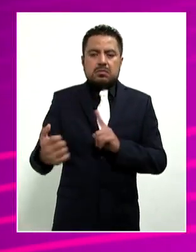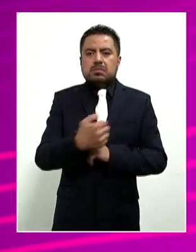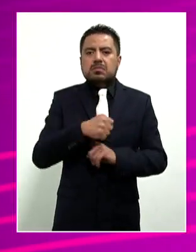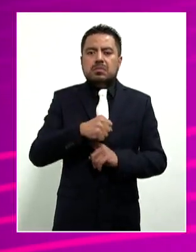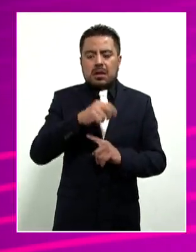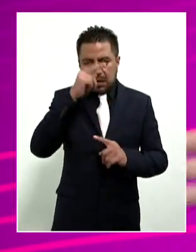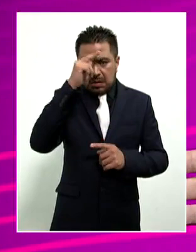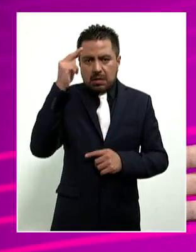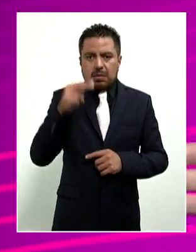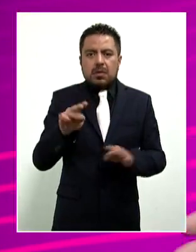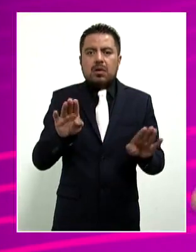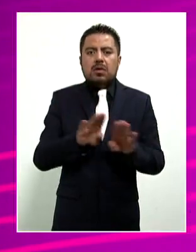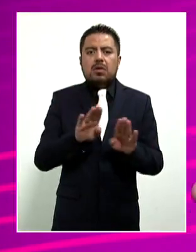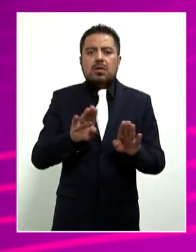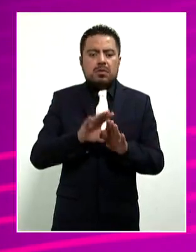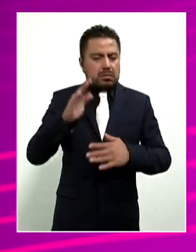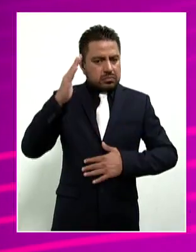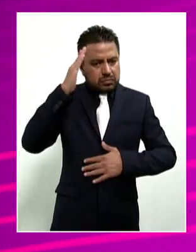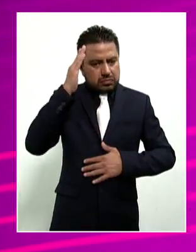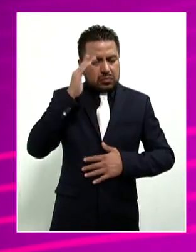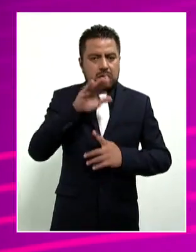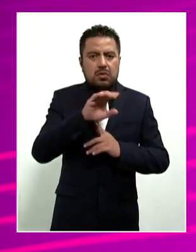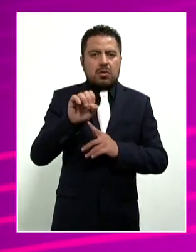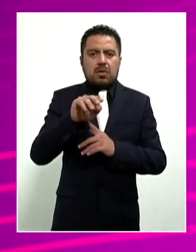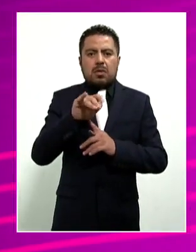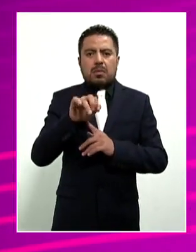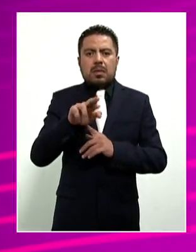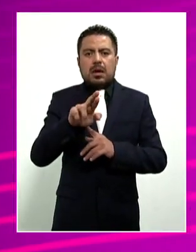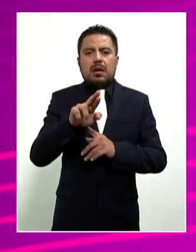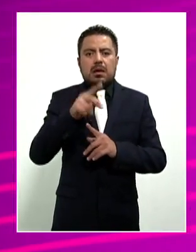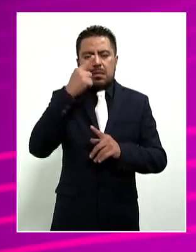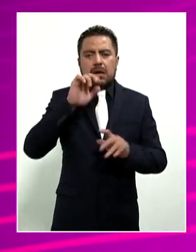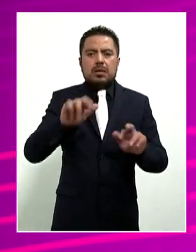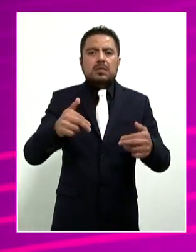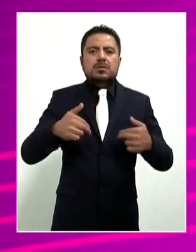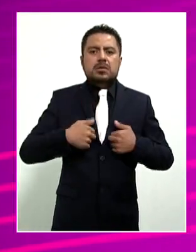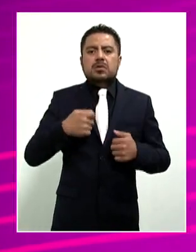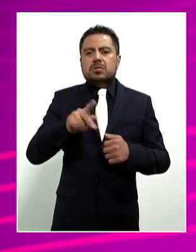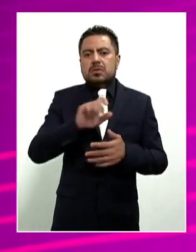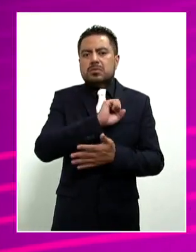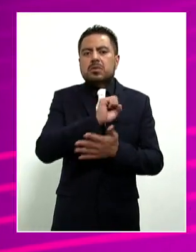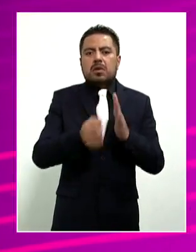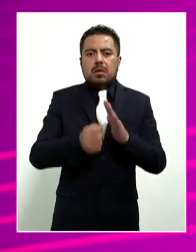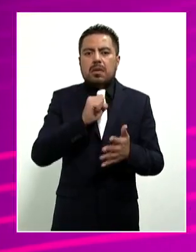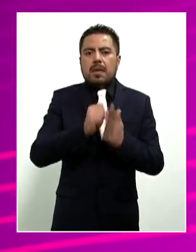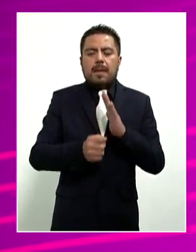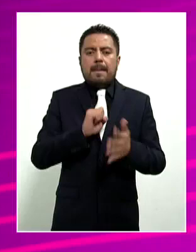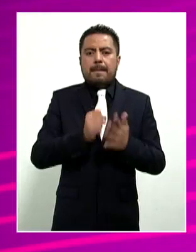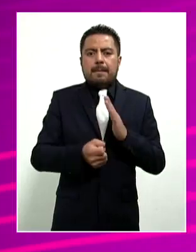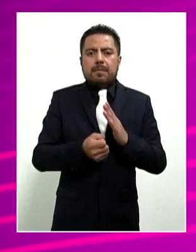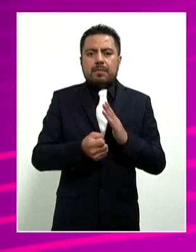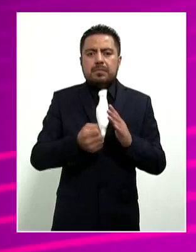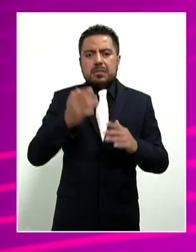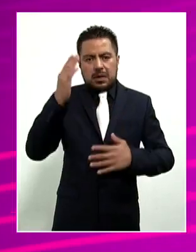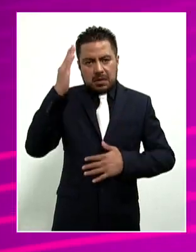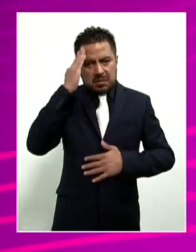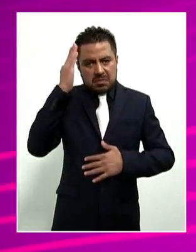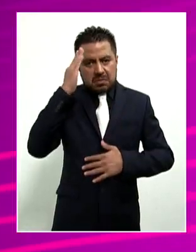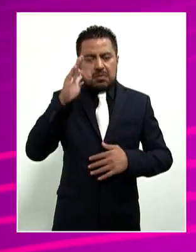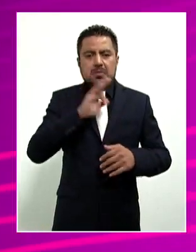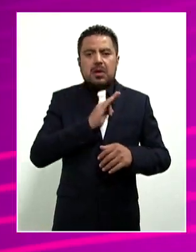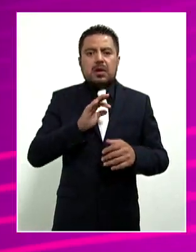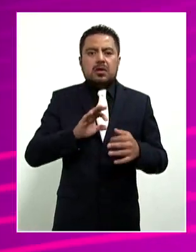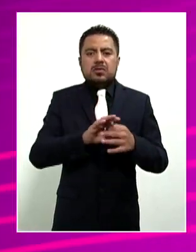en México, por ejemplo, la capacidad del Comar para recibir sus solicitudes, la capacidad de la